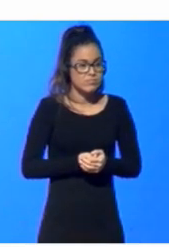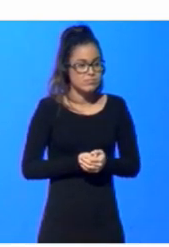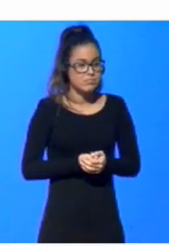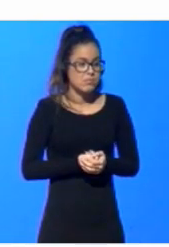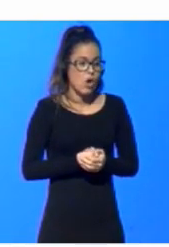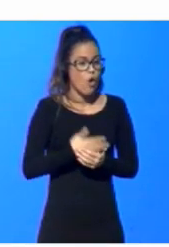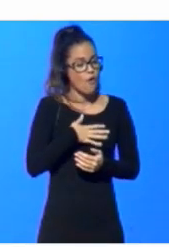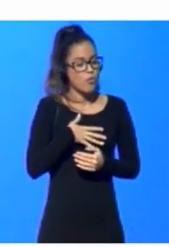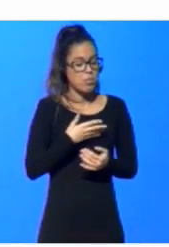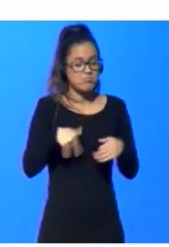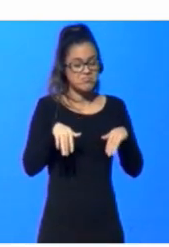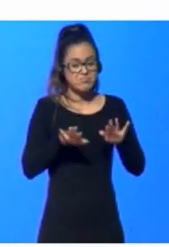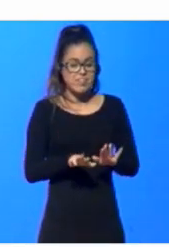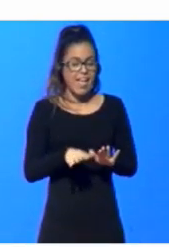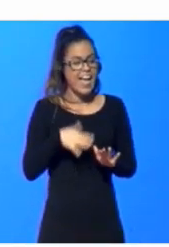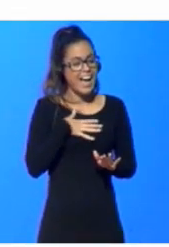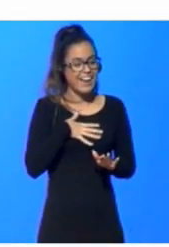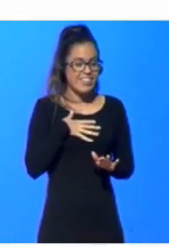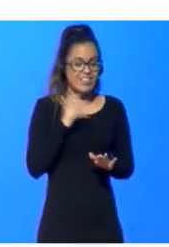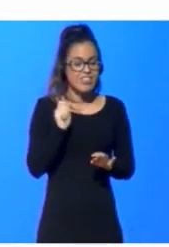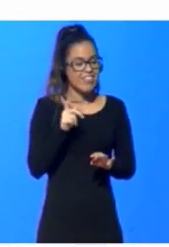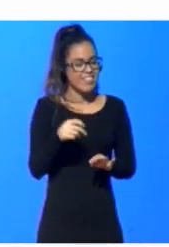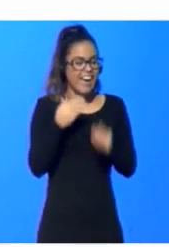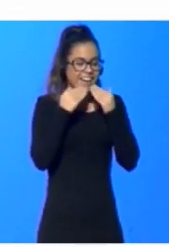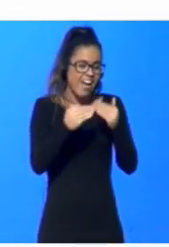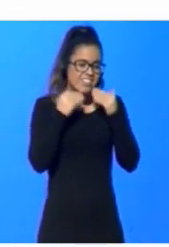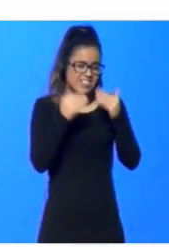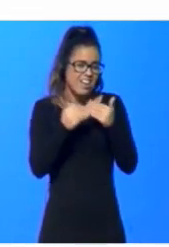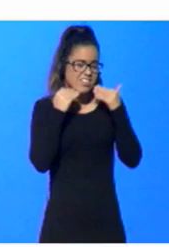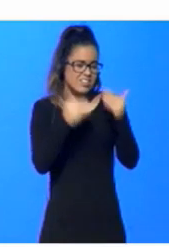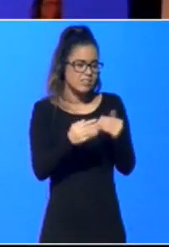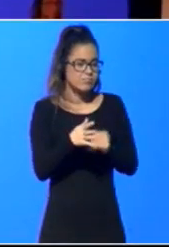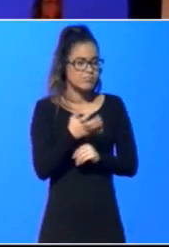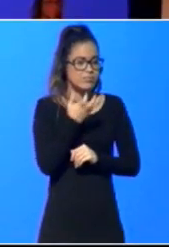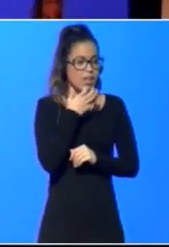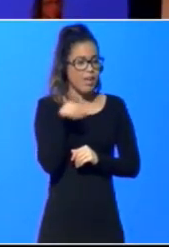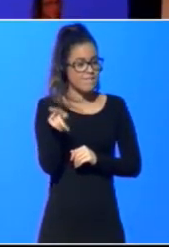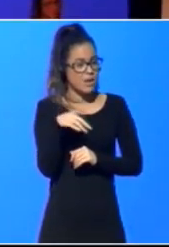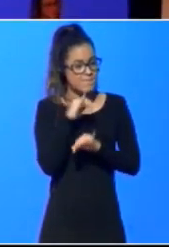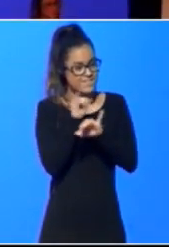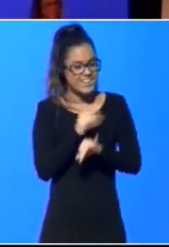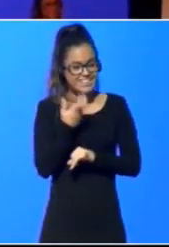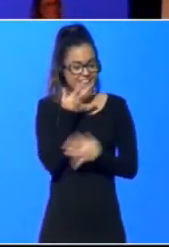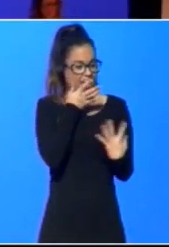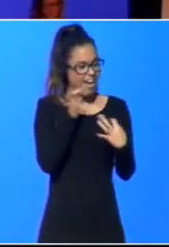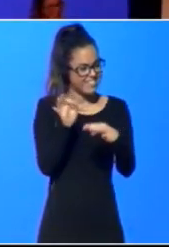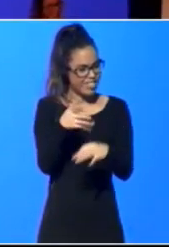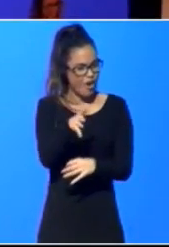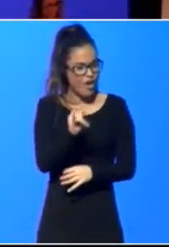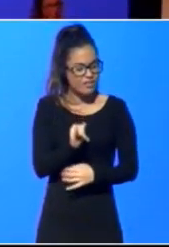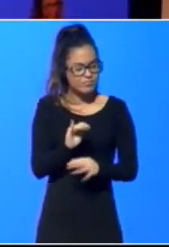acomoda, que es agradecido, que se siente feliz cuando se encuentra atendido y que